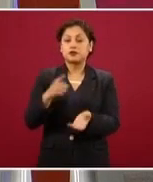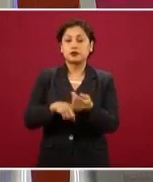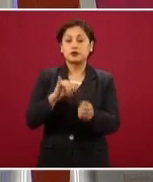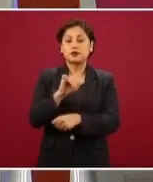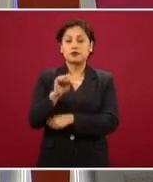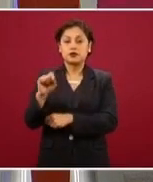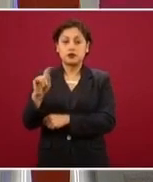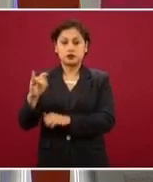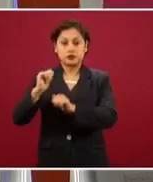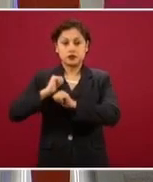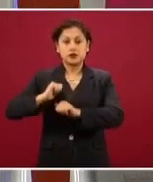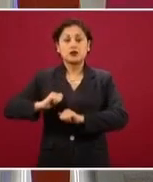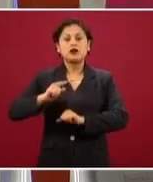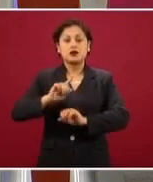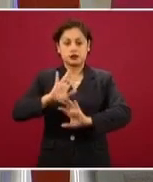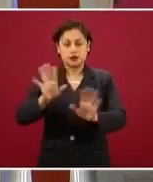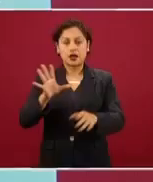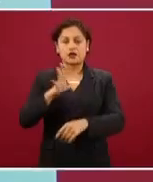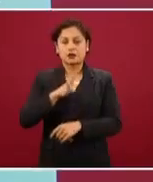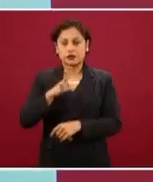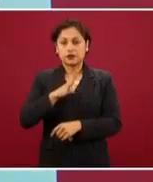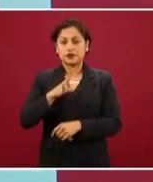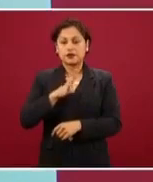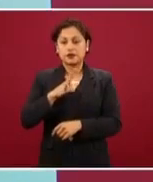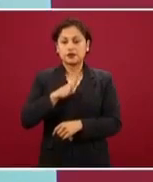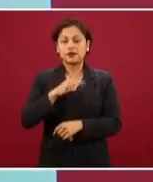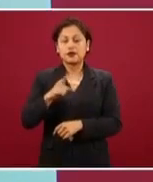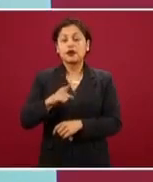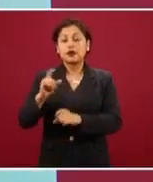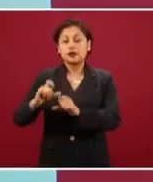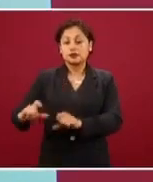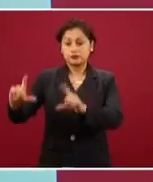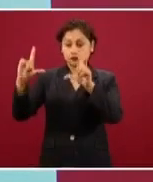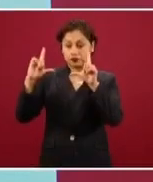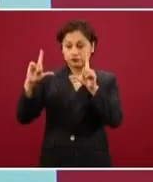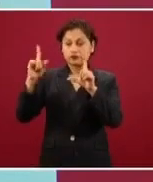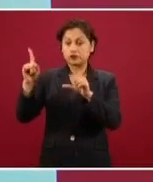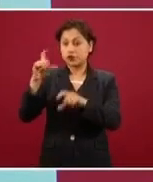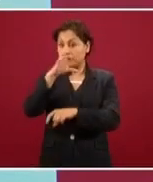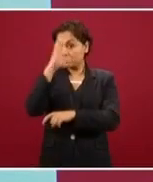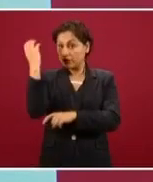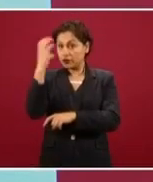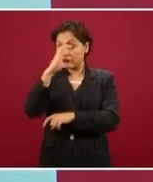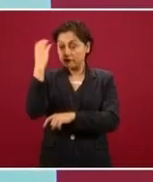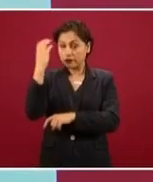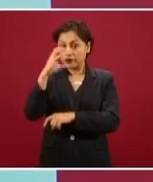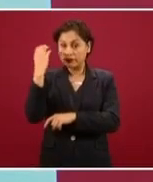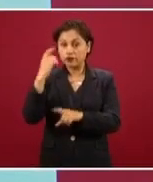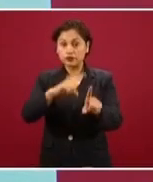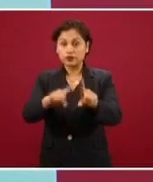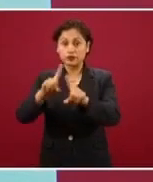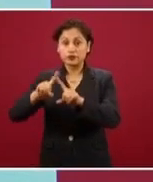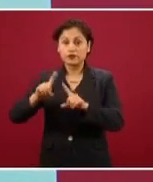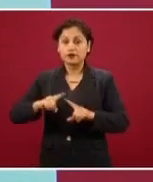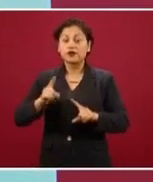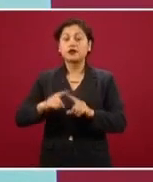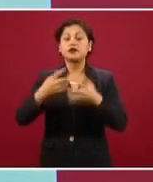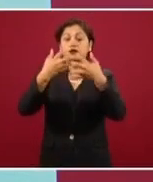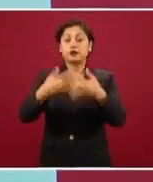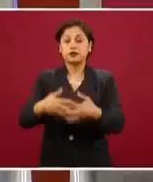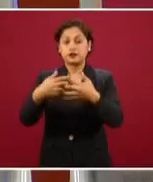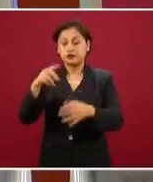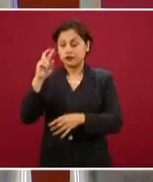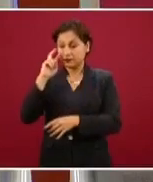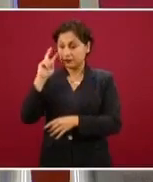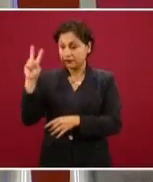va a continuar para todo el instituto. En la siguiente se ven fotos, solo para que tengan una idea básica del tipo de equipamiento avanzado. Ahí se ve